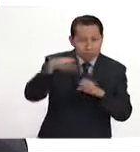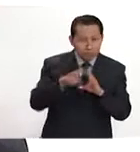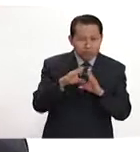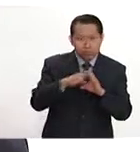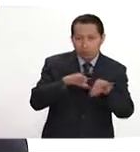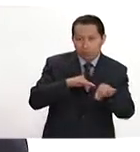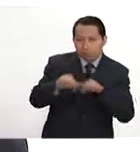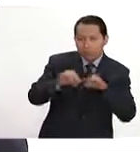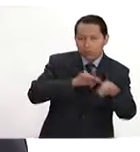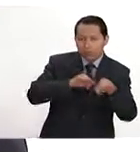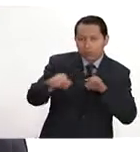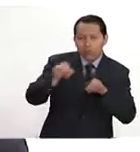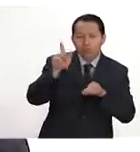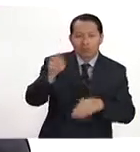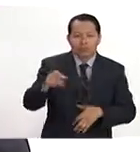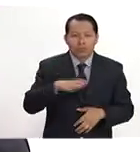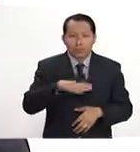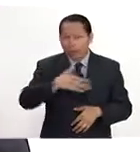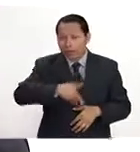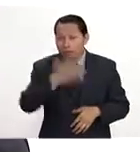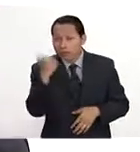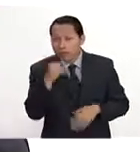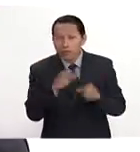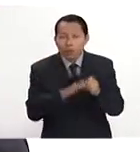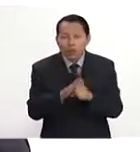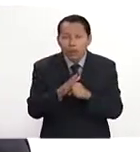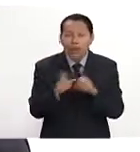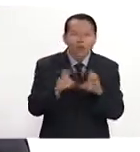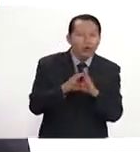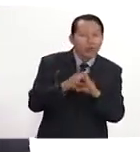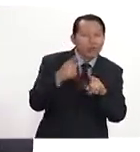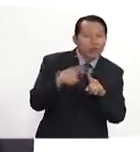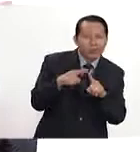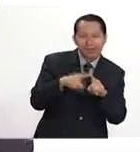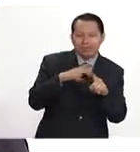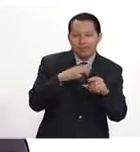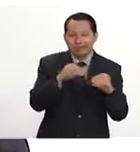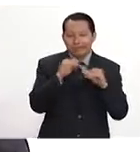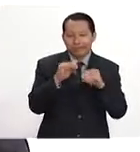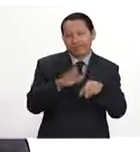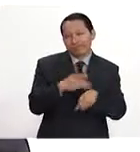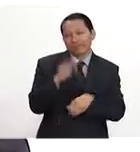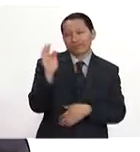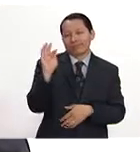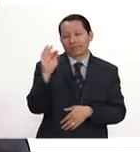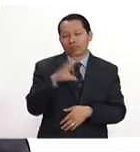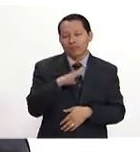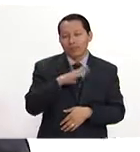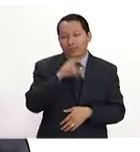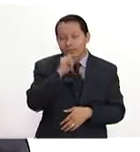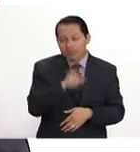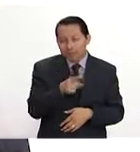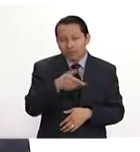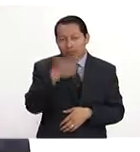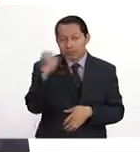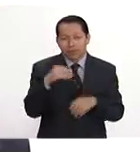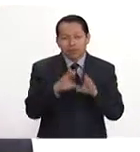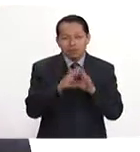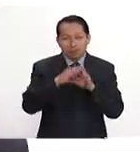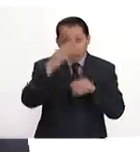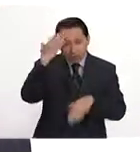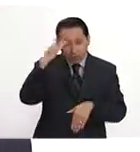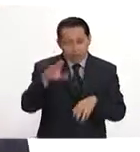el trabajo, así no sepamos exactamente qué condiciones van negociando, porque muy probablemente eso no se sepa. Sabemos que